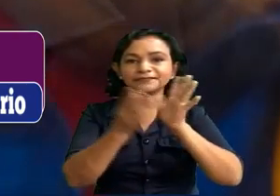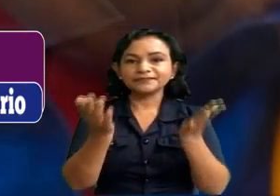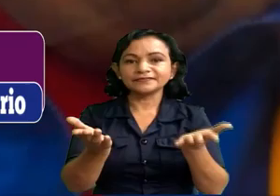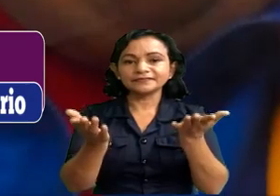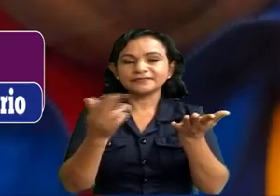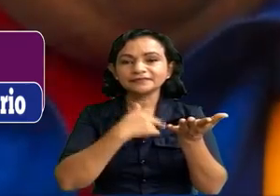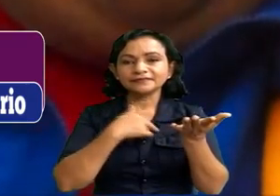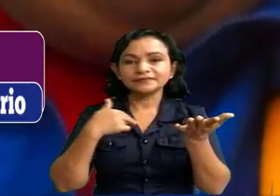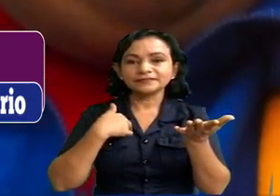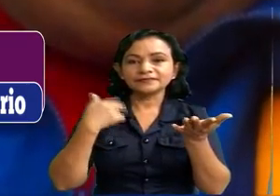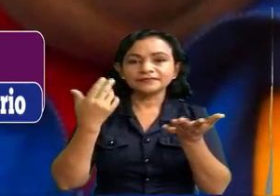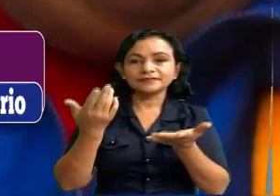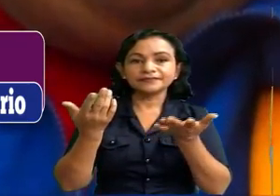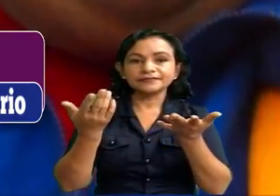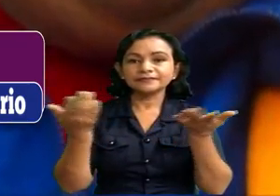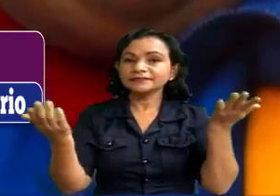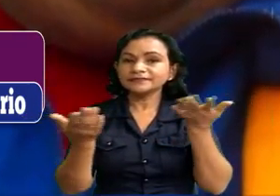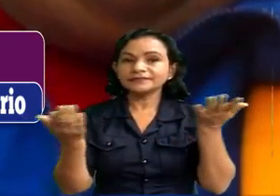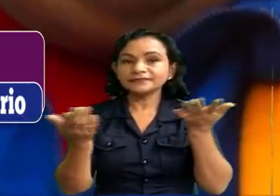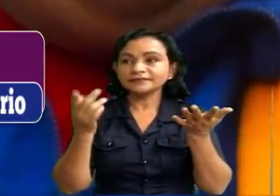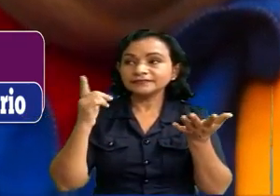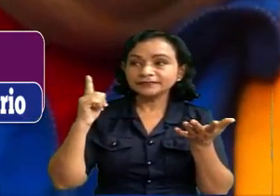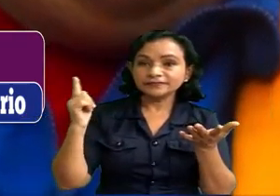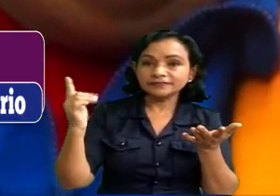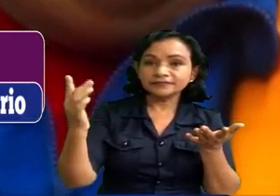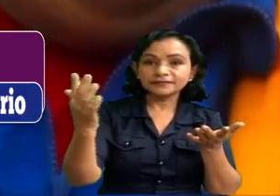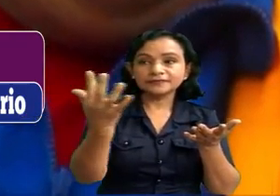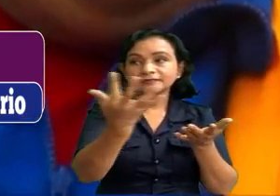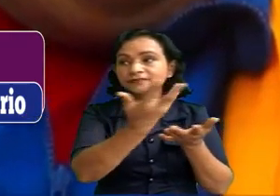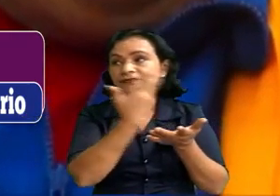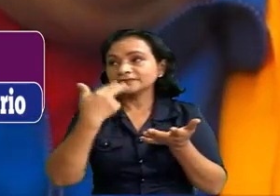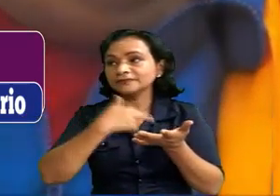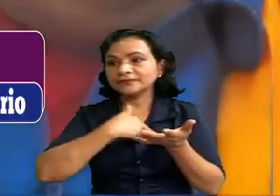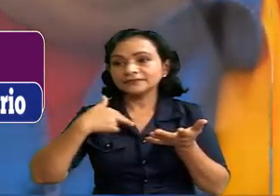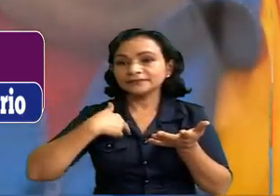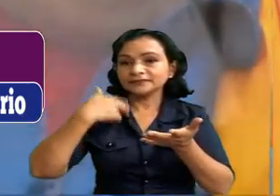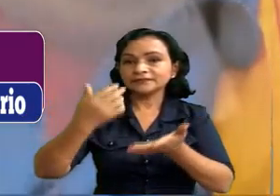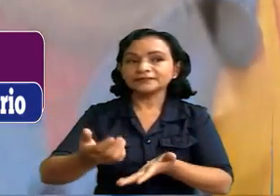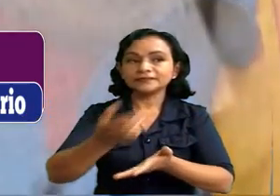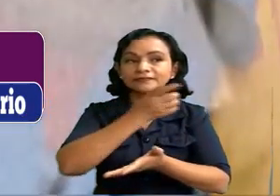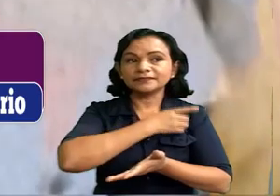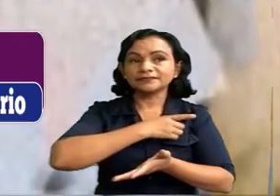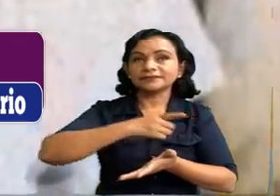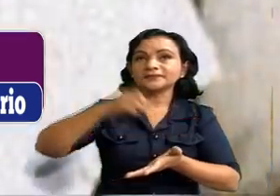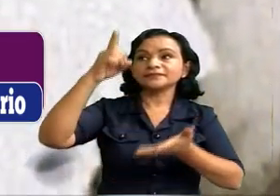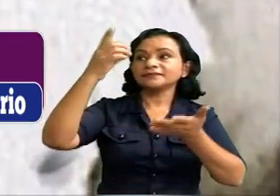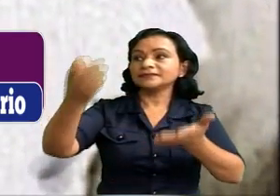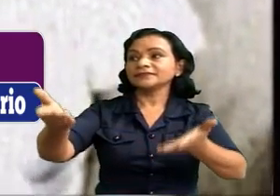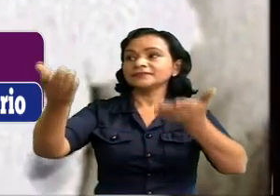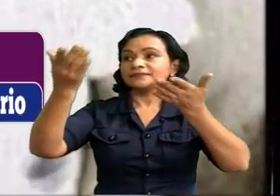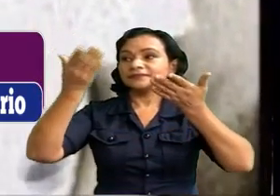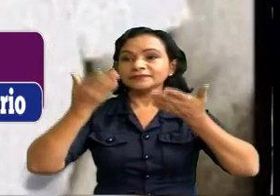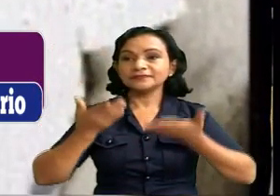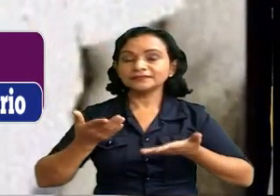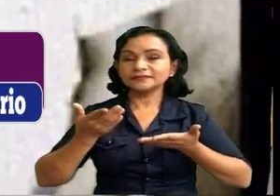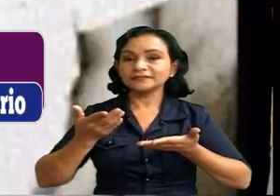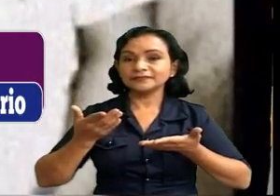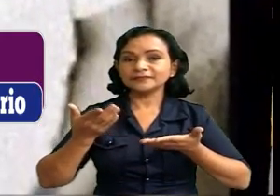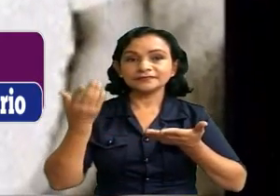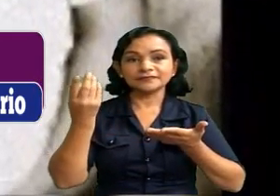para el gran capital, sino que todos los recursos que Dios nos dio a cada uno de nosotros, esos recursos